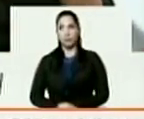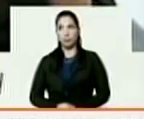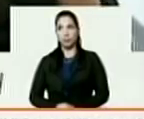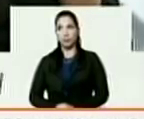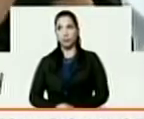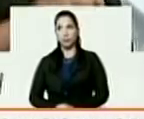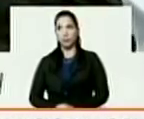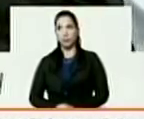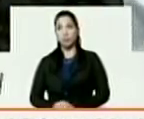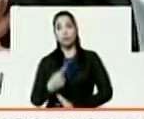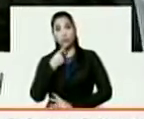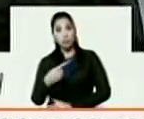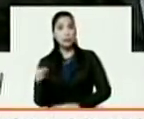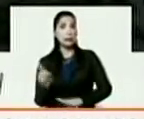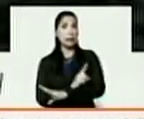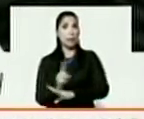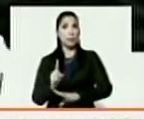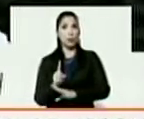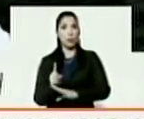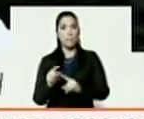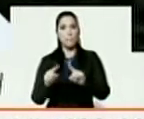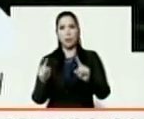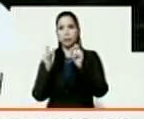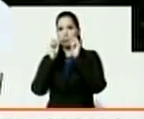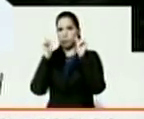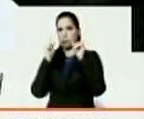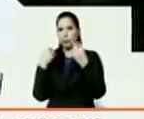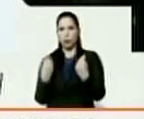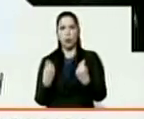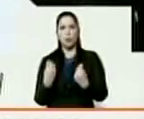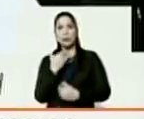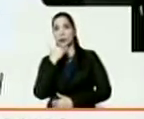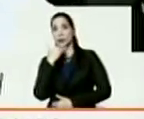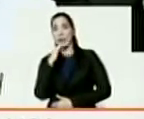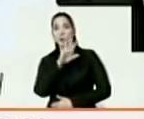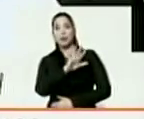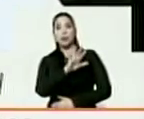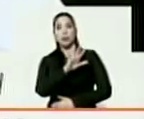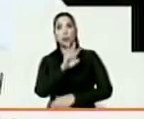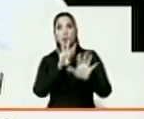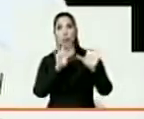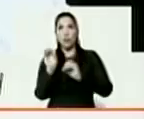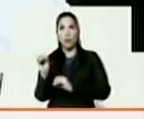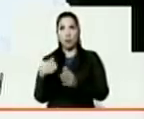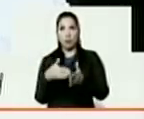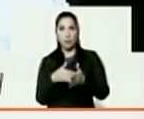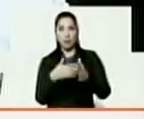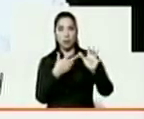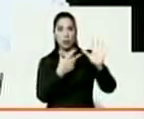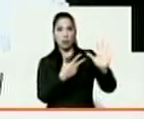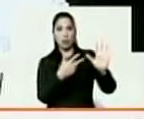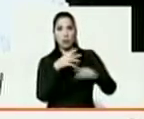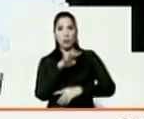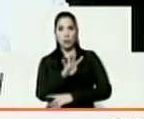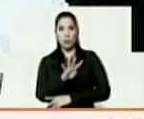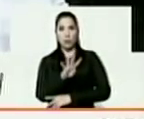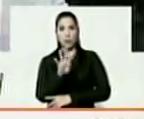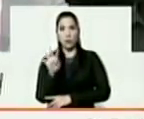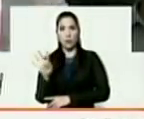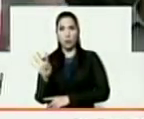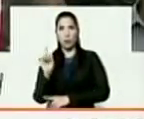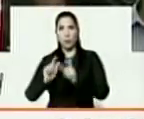se dice rápido para impresionante ya llevamos 590 mil 844